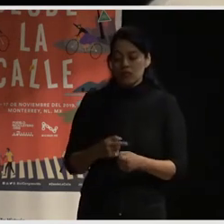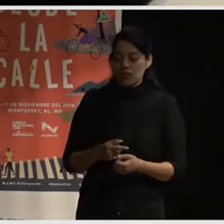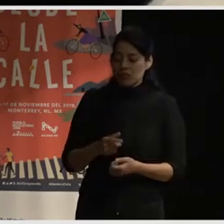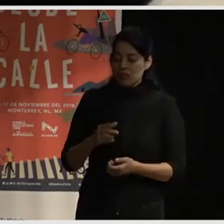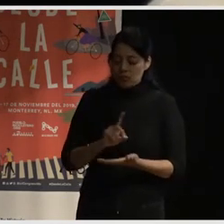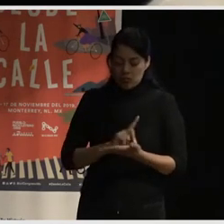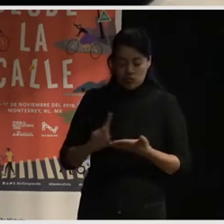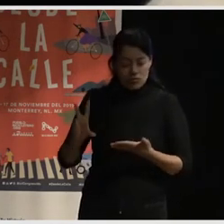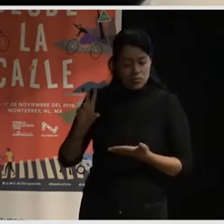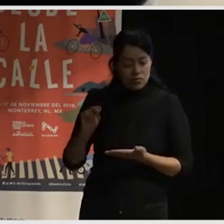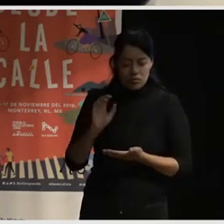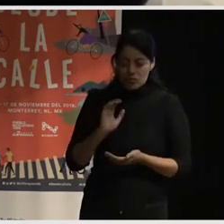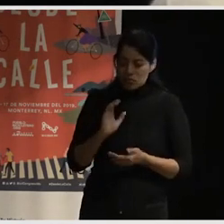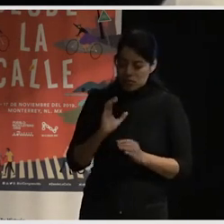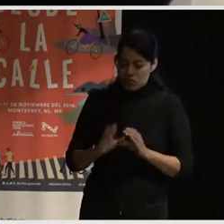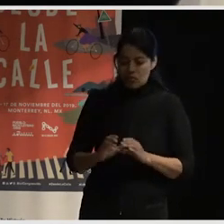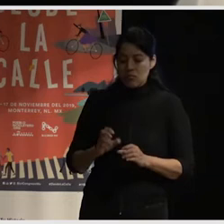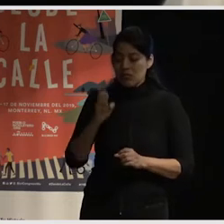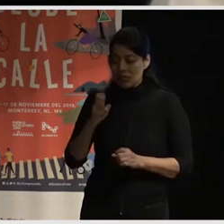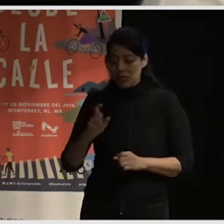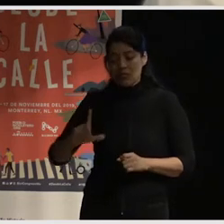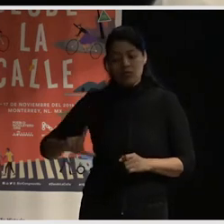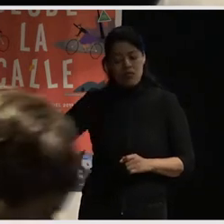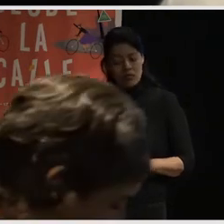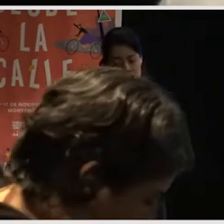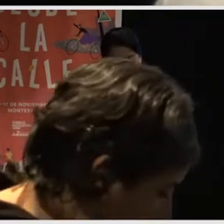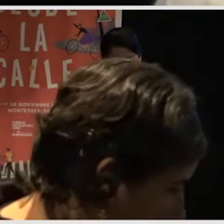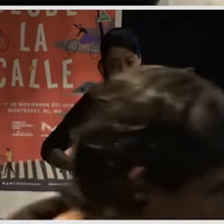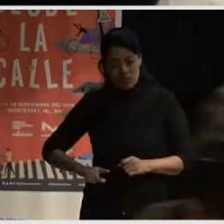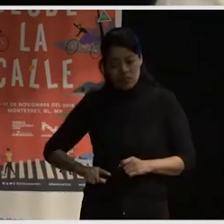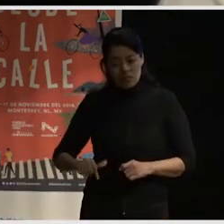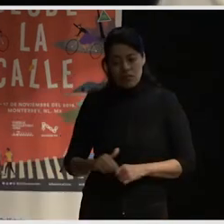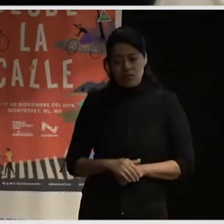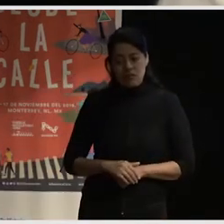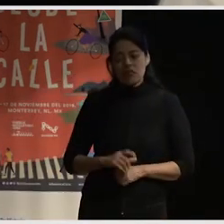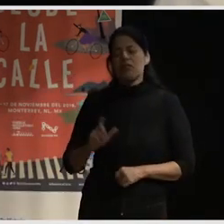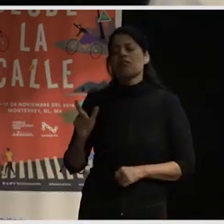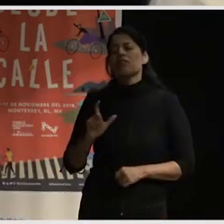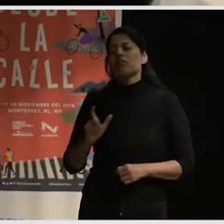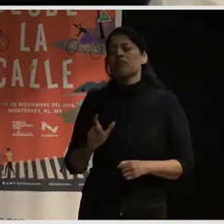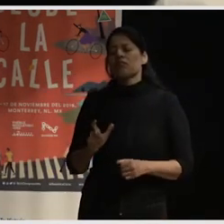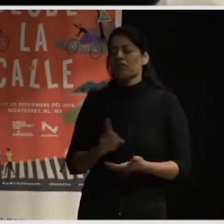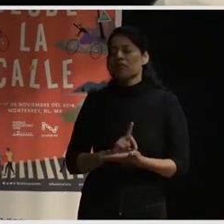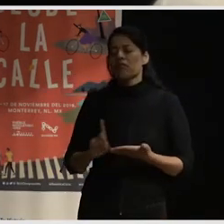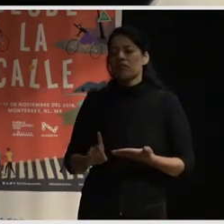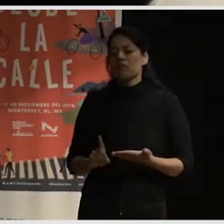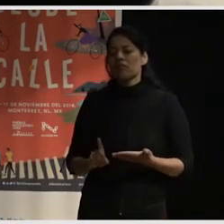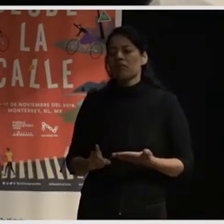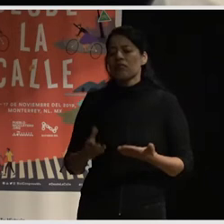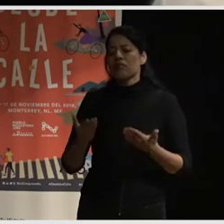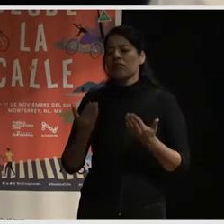ya o sea ahí es donde el estado ya xisco al estado de derecho se están violando